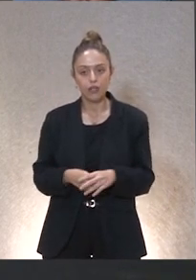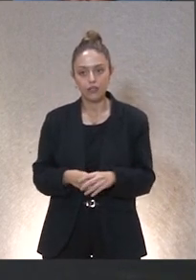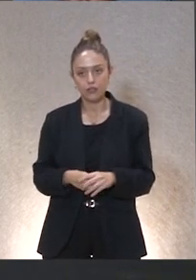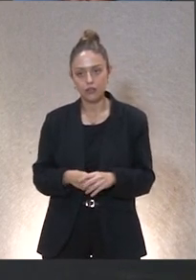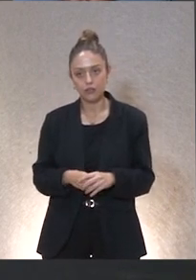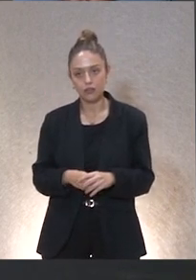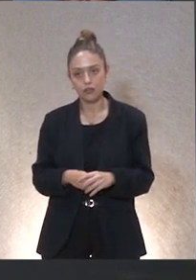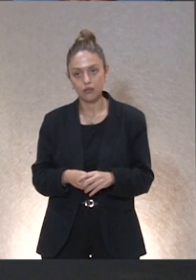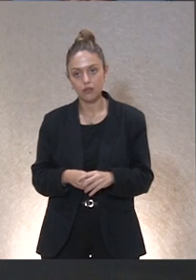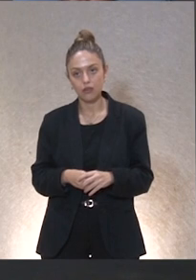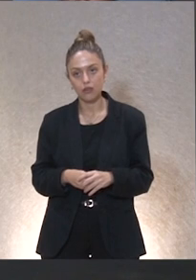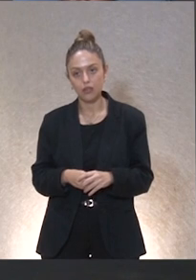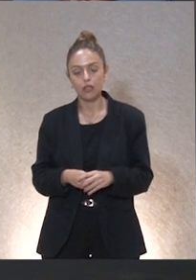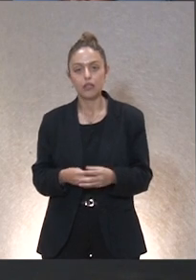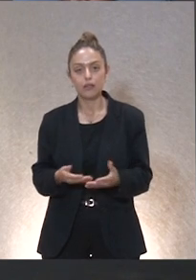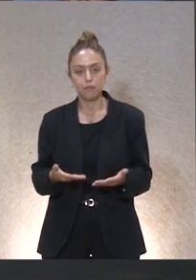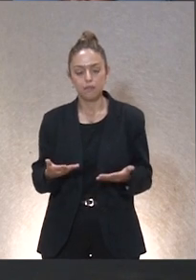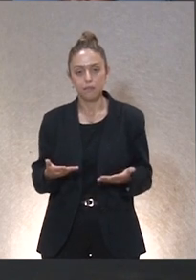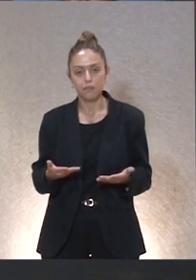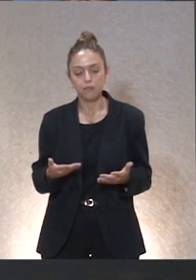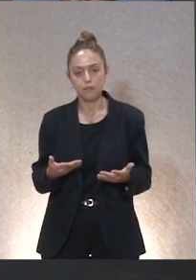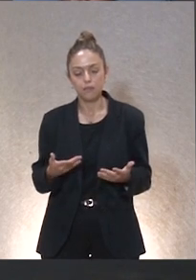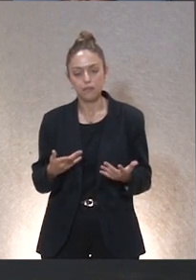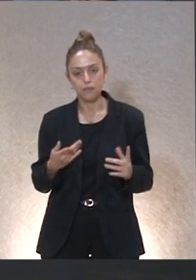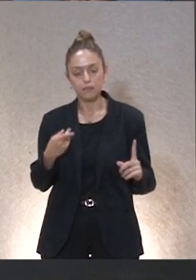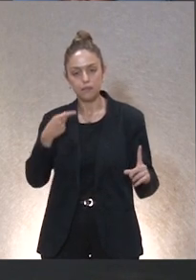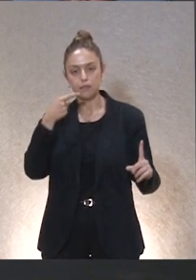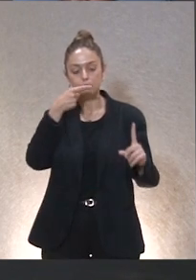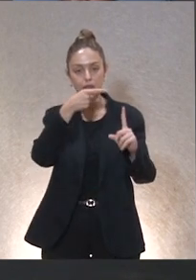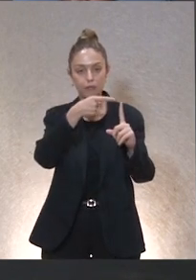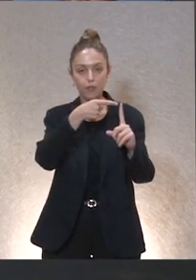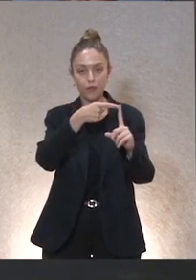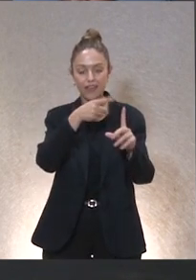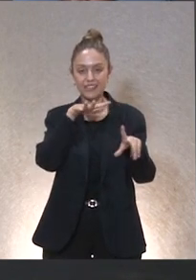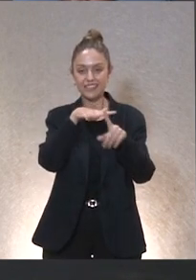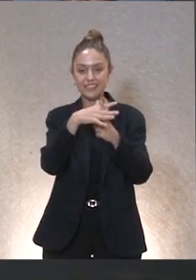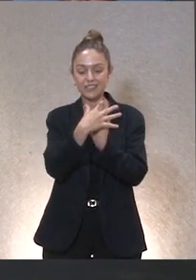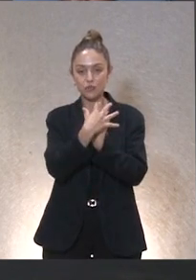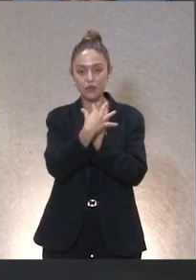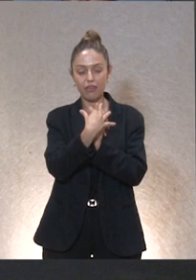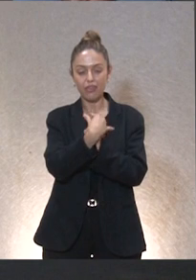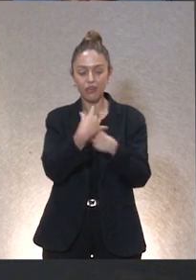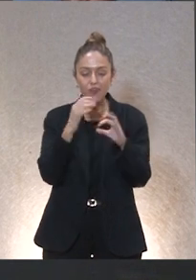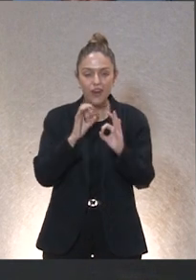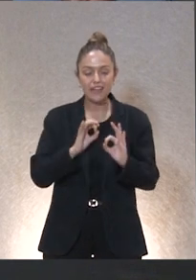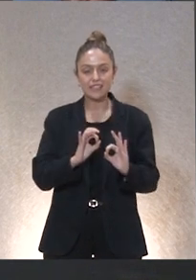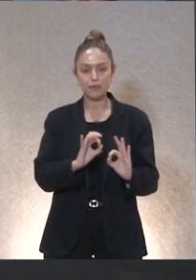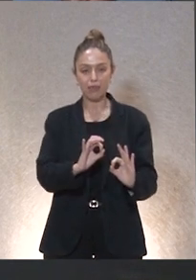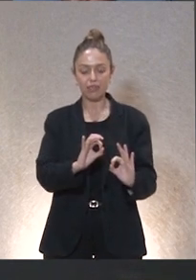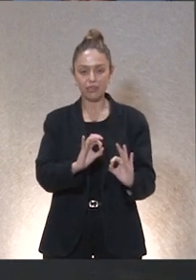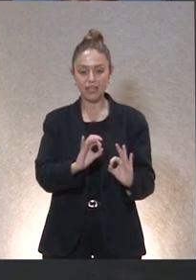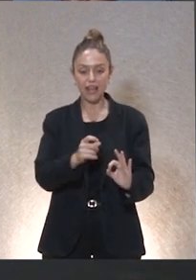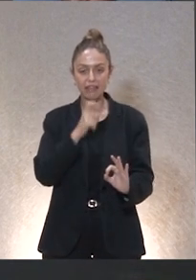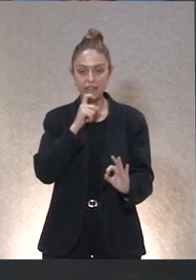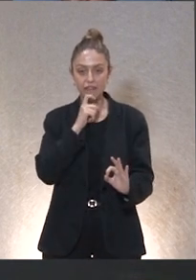fin y y a poder afrontar unas situaciones especialmente